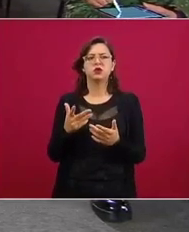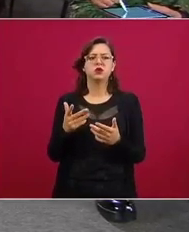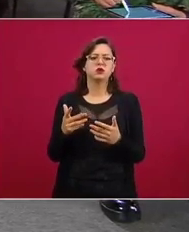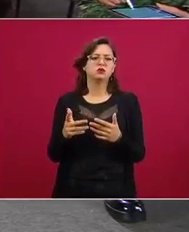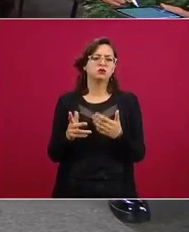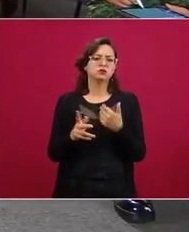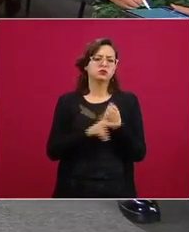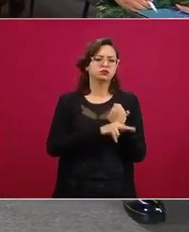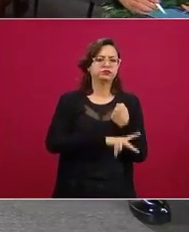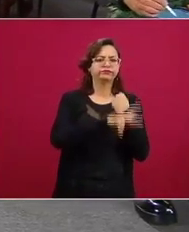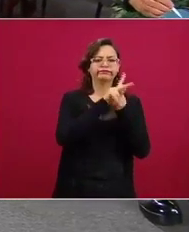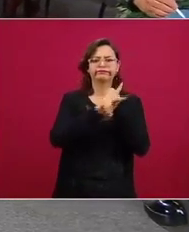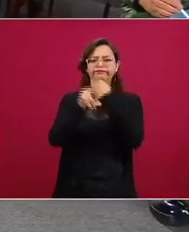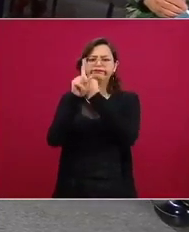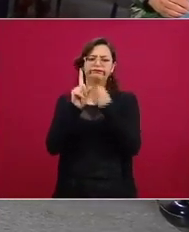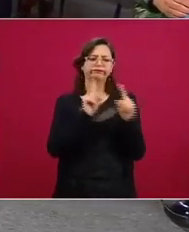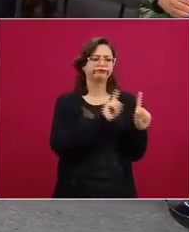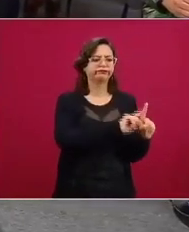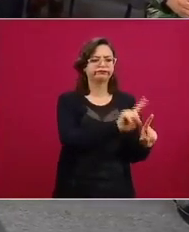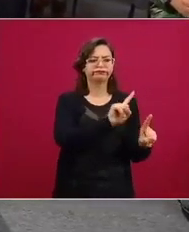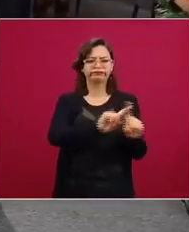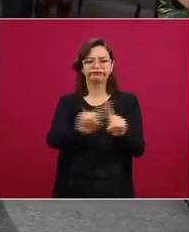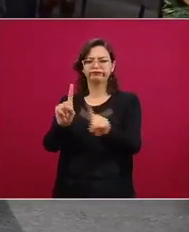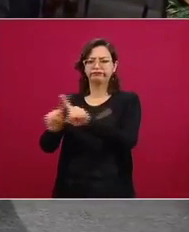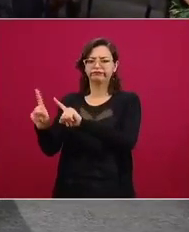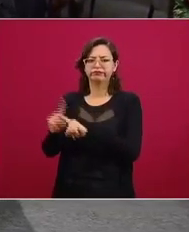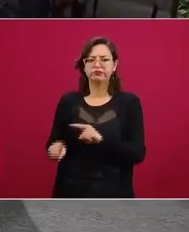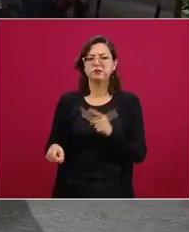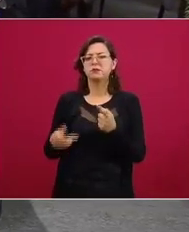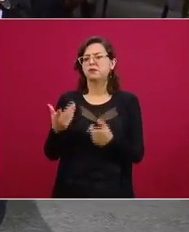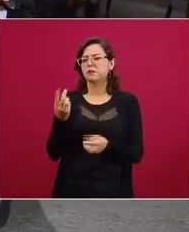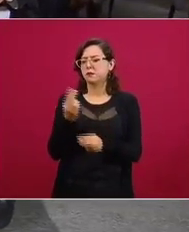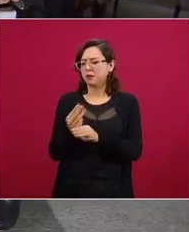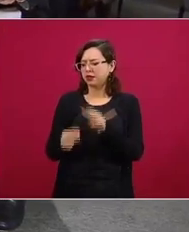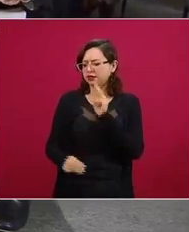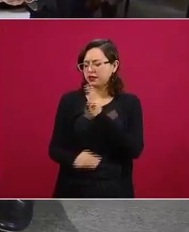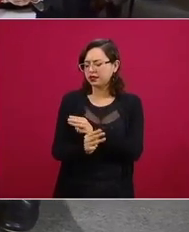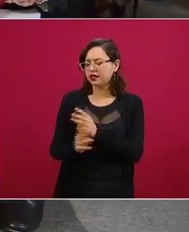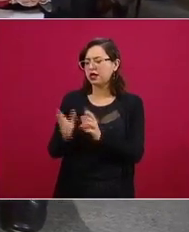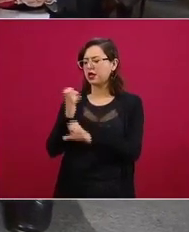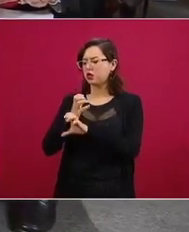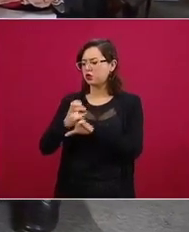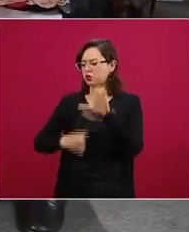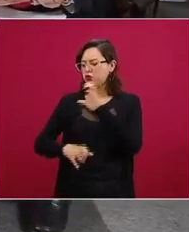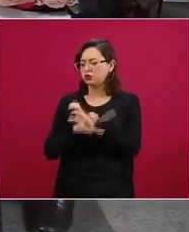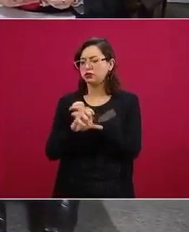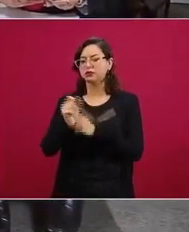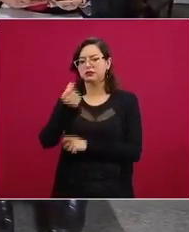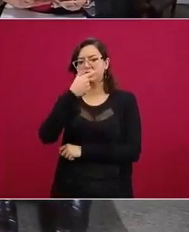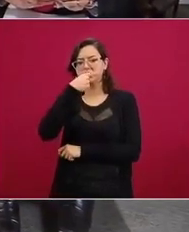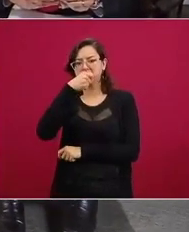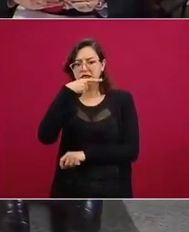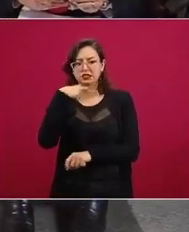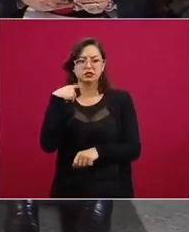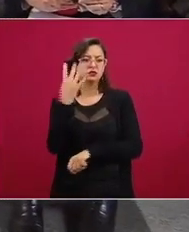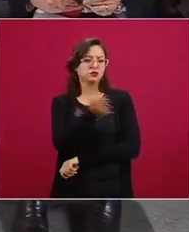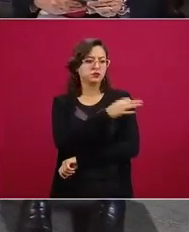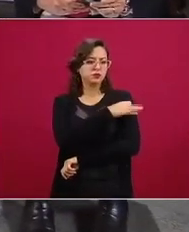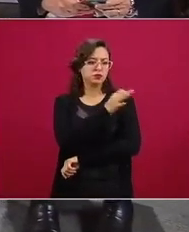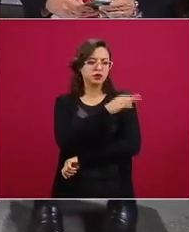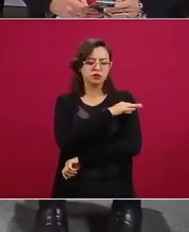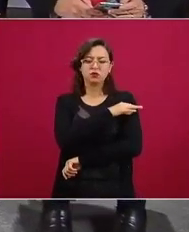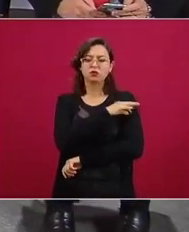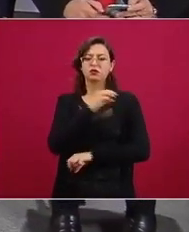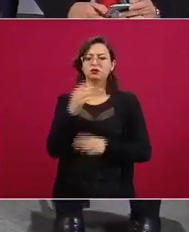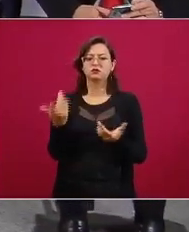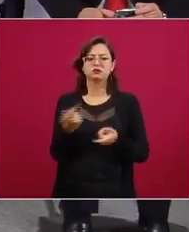la distribución de equipos, de medicinas, de vacunas en el